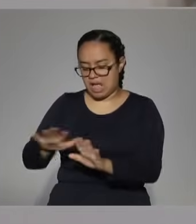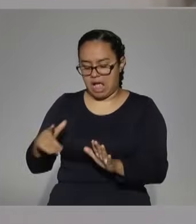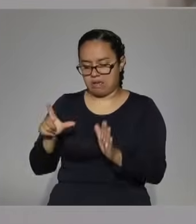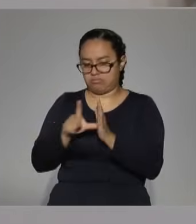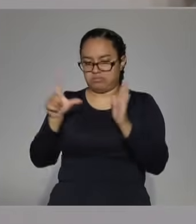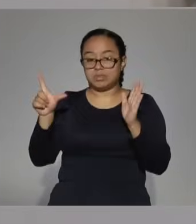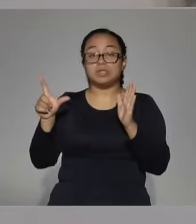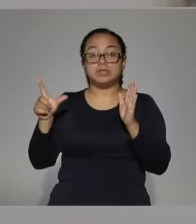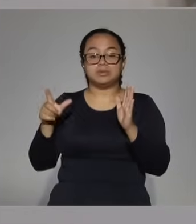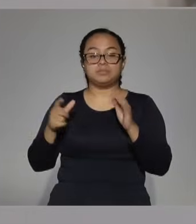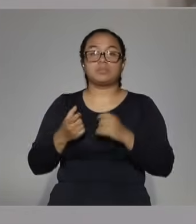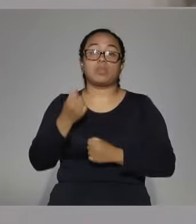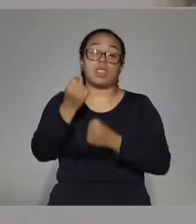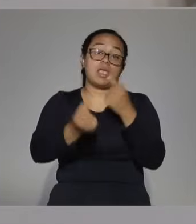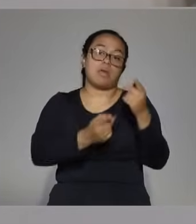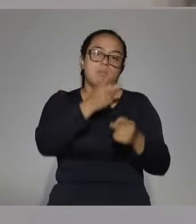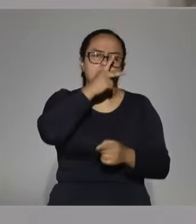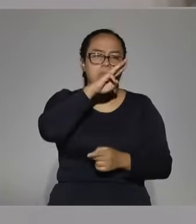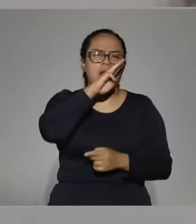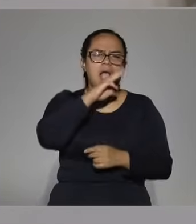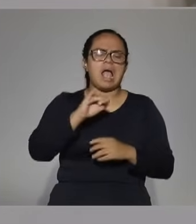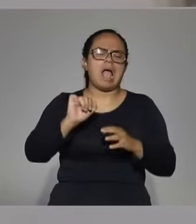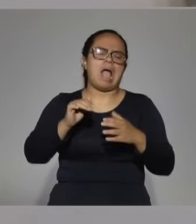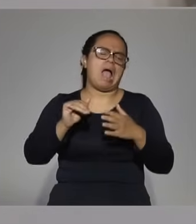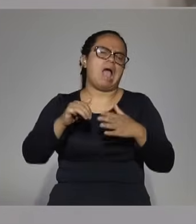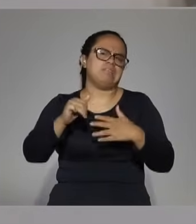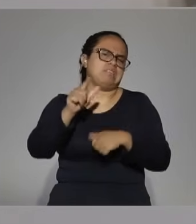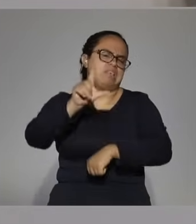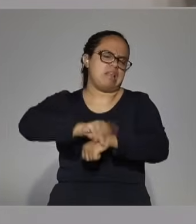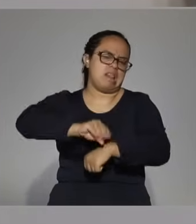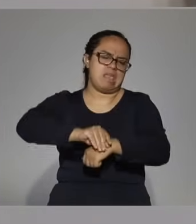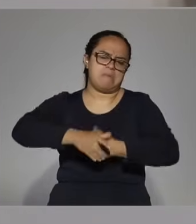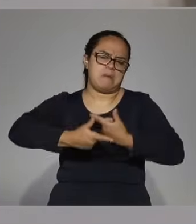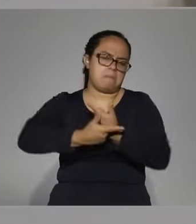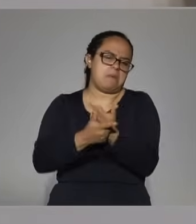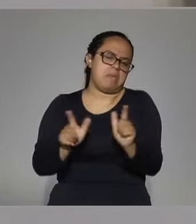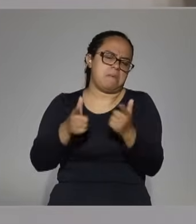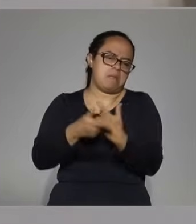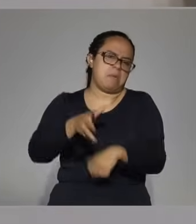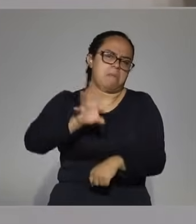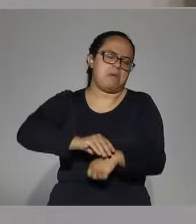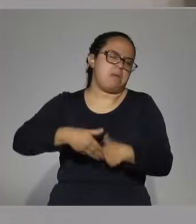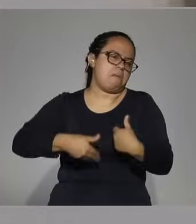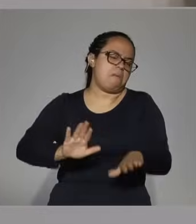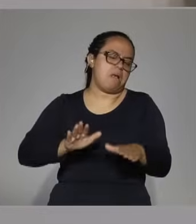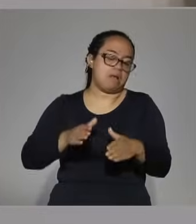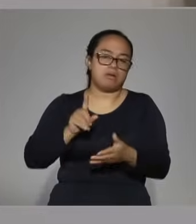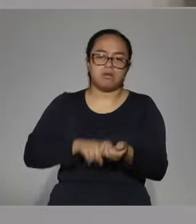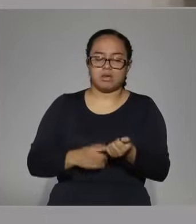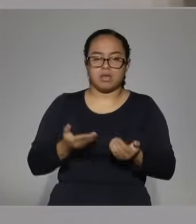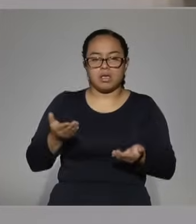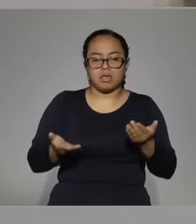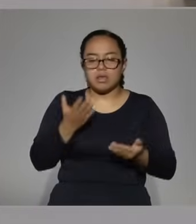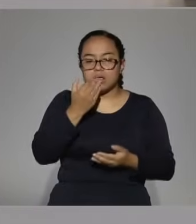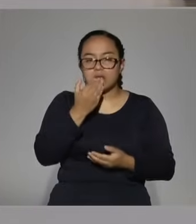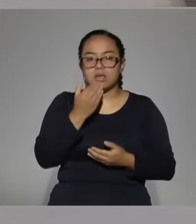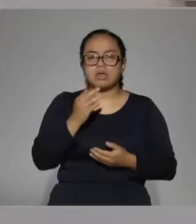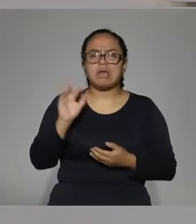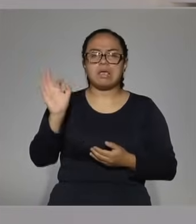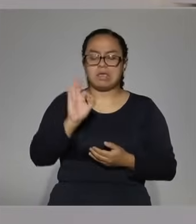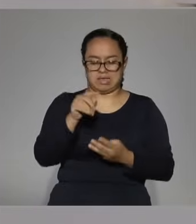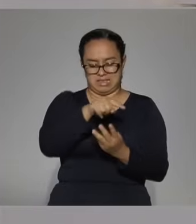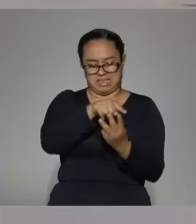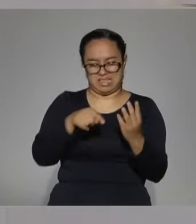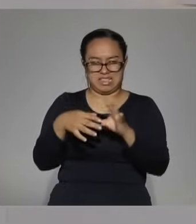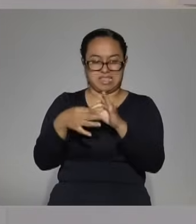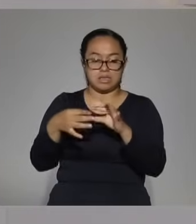que son demasiado permisivos, ¿no? No se logra encontrar este equilibrio. ¿Cuáles son las consecuencias, por